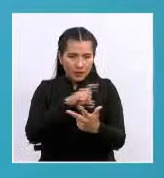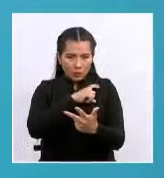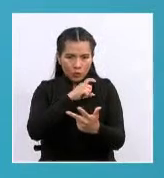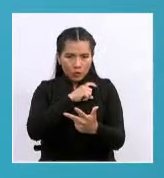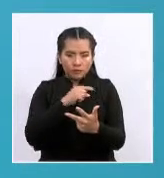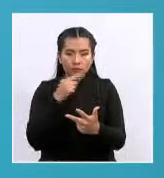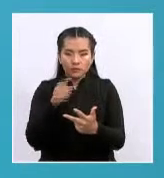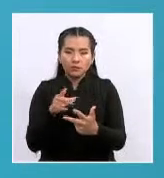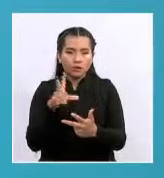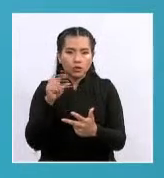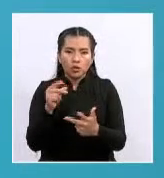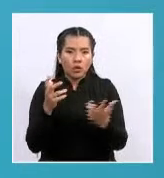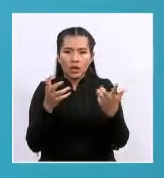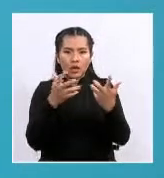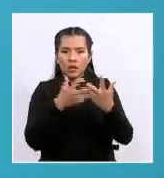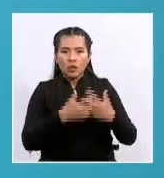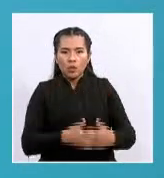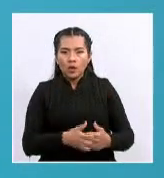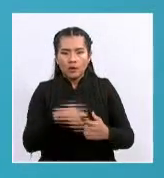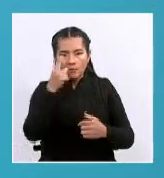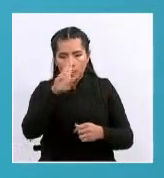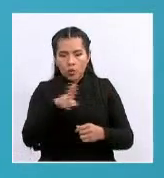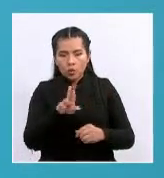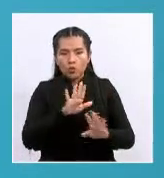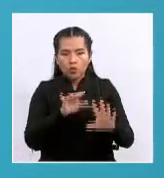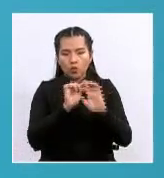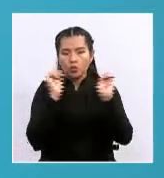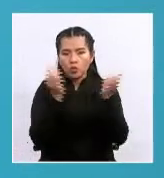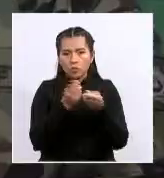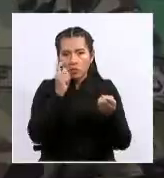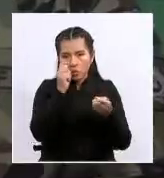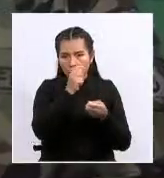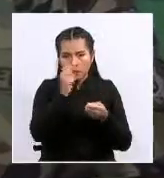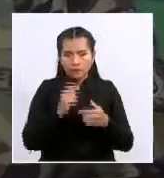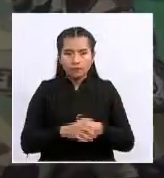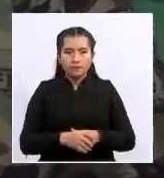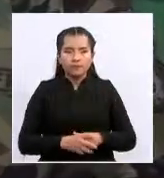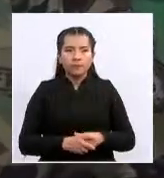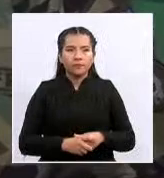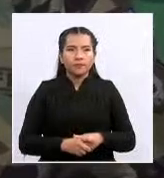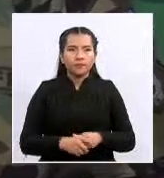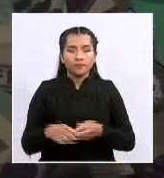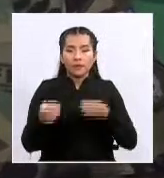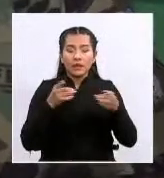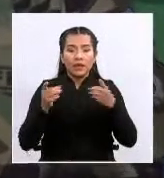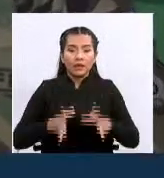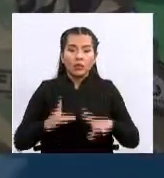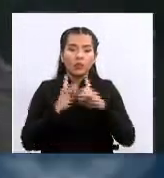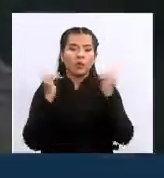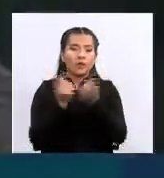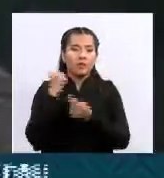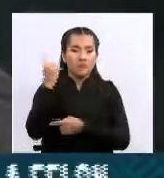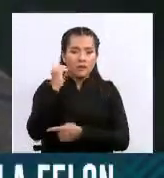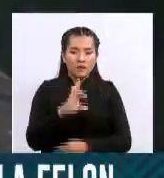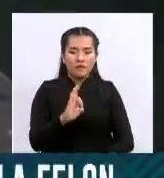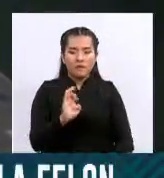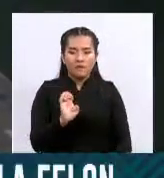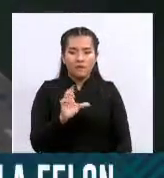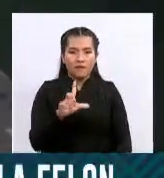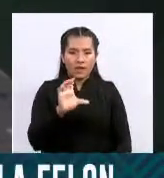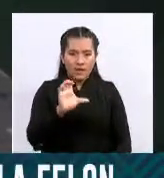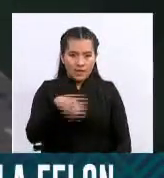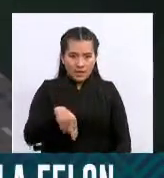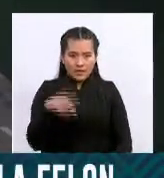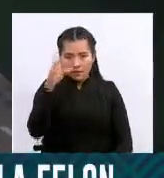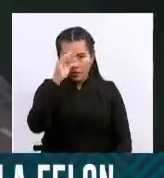que utilizan en esta unidad antinarcóticos. El director departamental de la FELN, Teniente Coronel